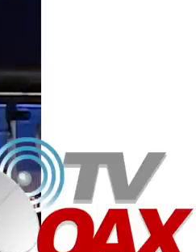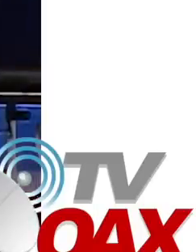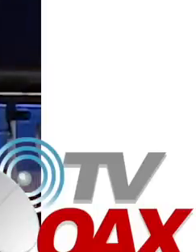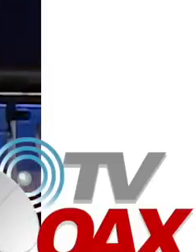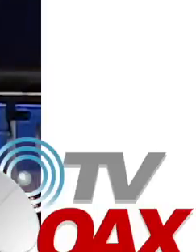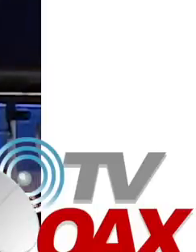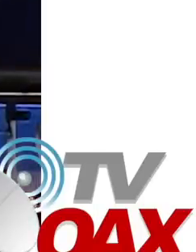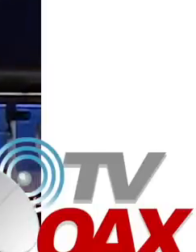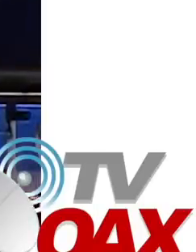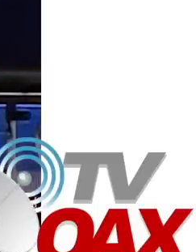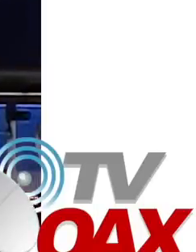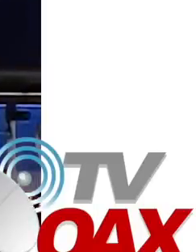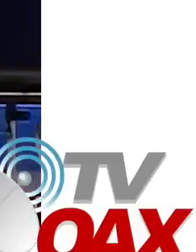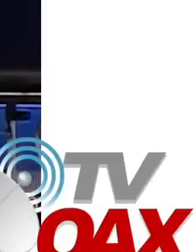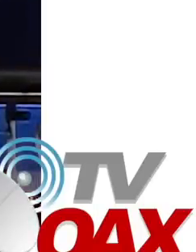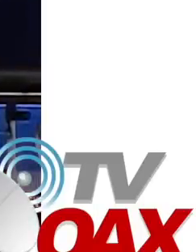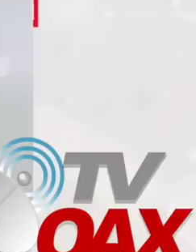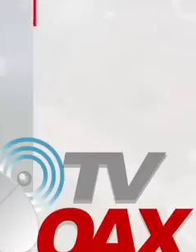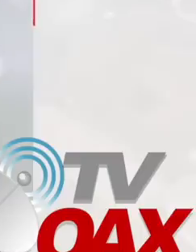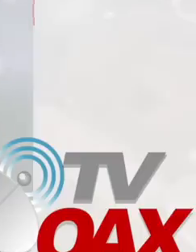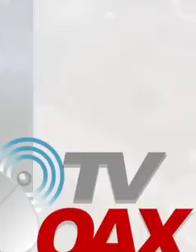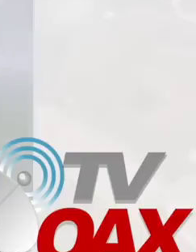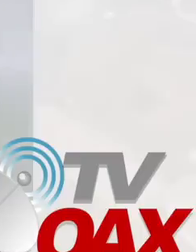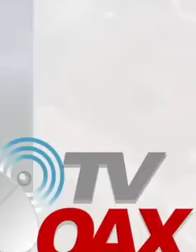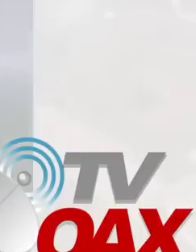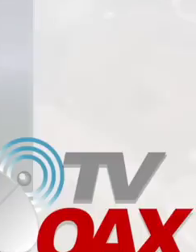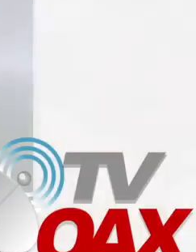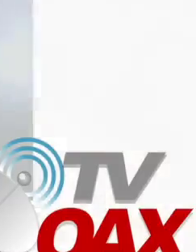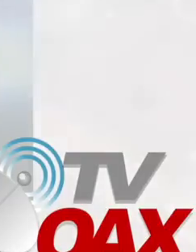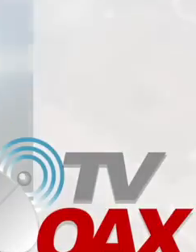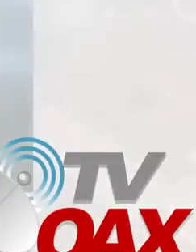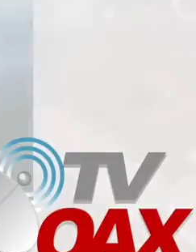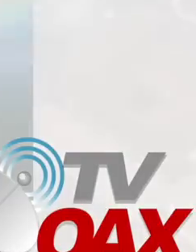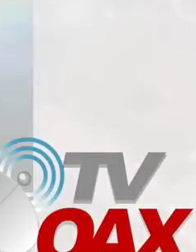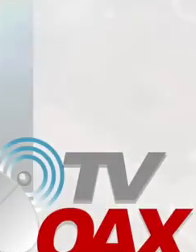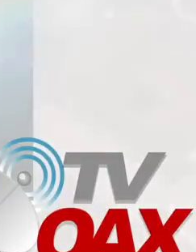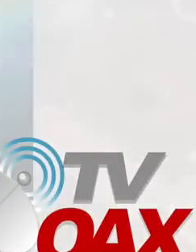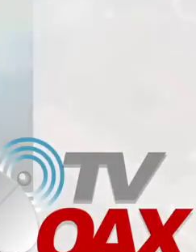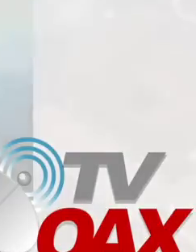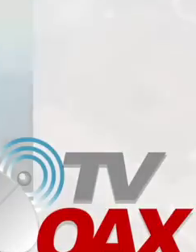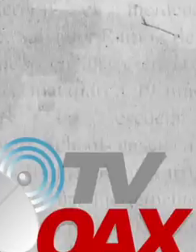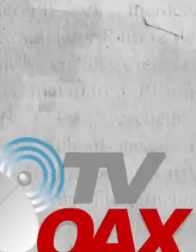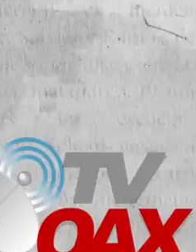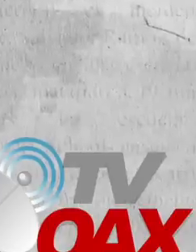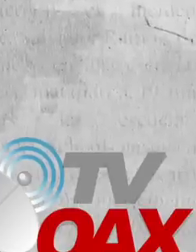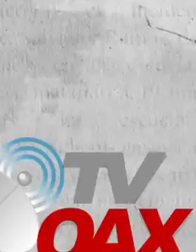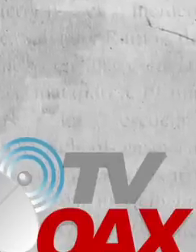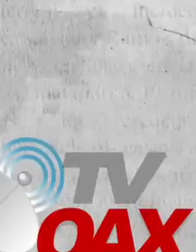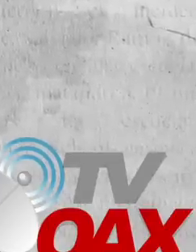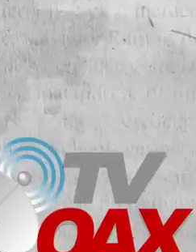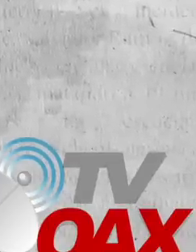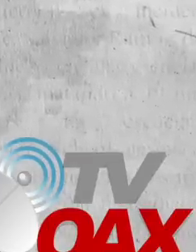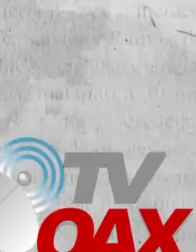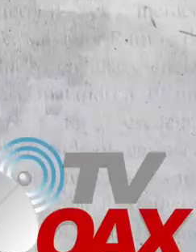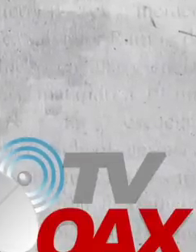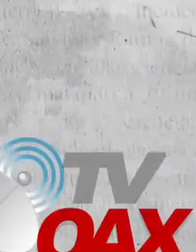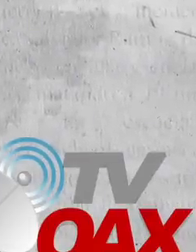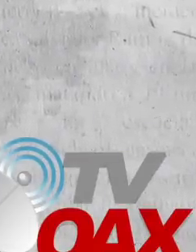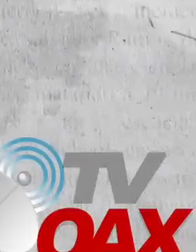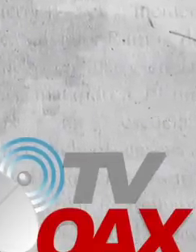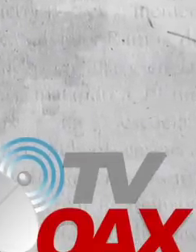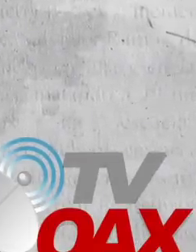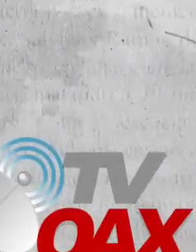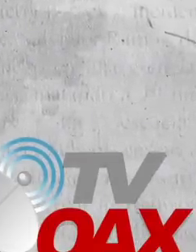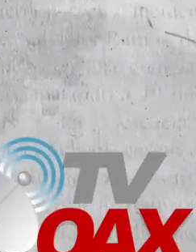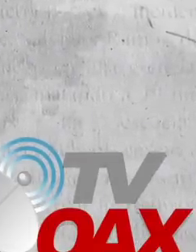peruano, quien también ha sido productor del canal 11 RBC y es accionista principal de dicha casa televisora,